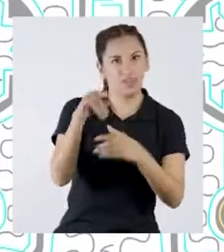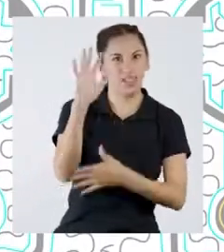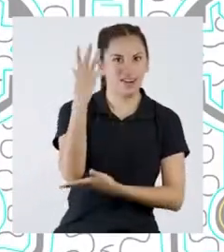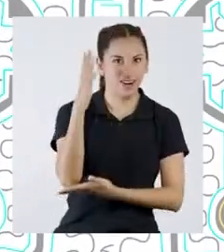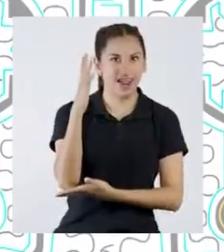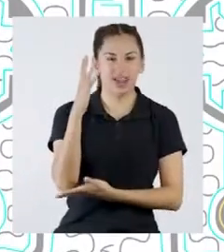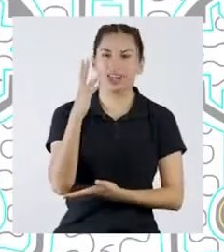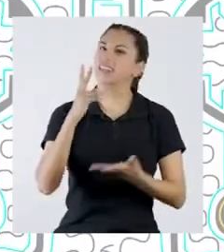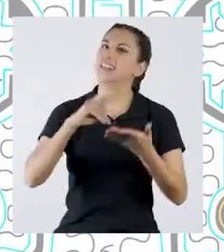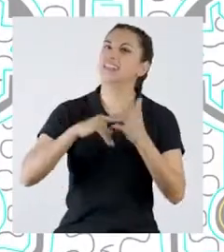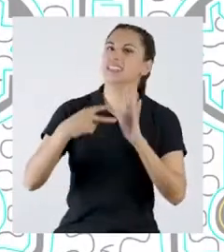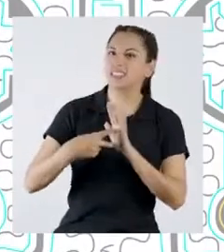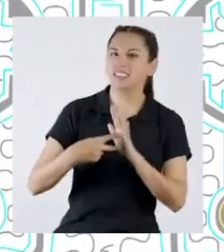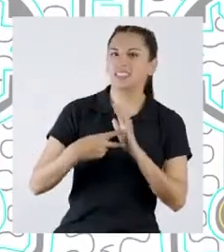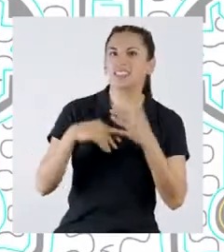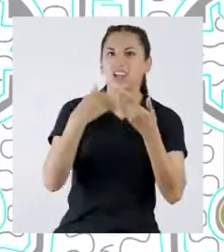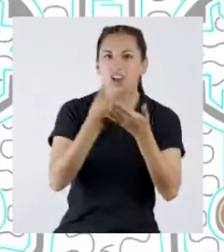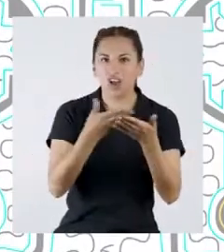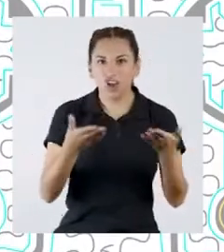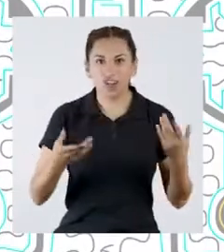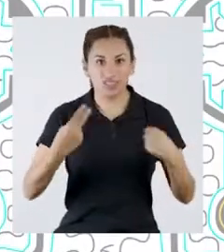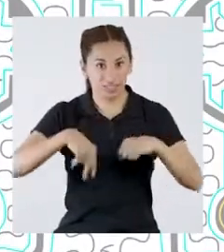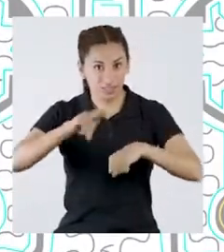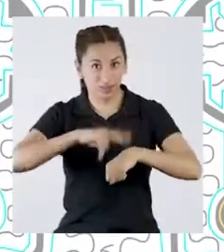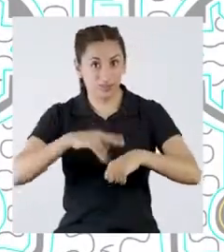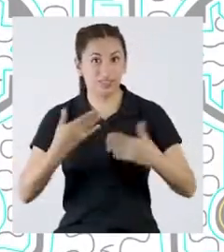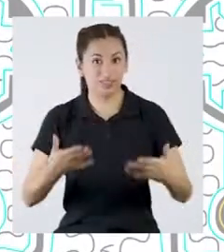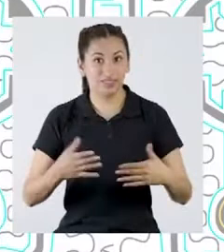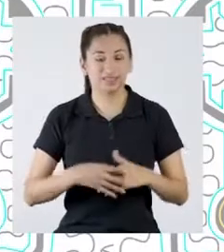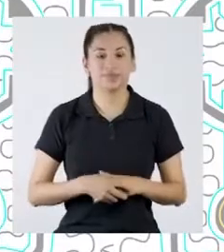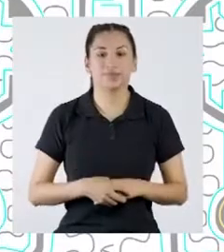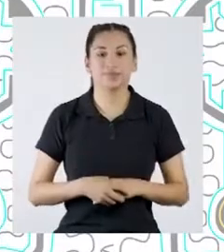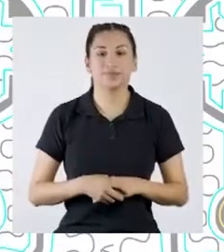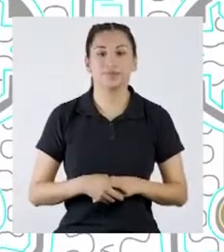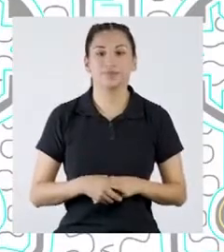preguntamos al árbol qué son los recursos naturales.